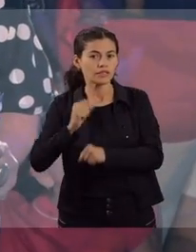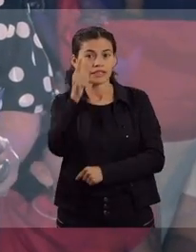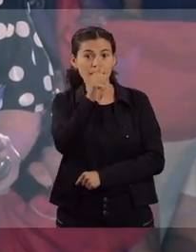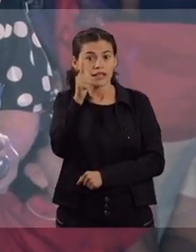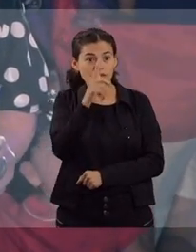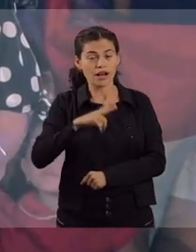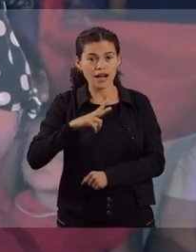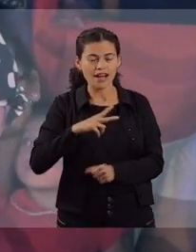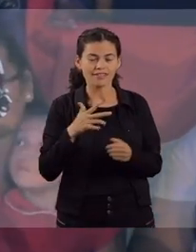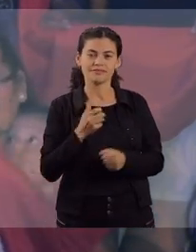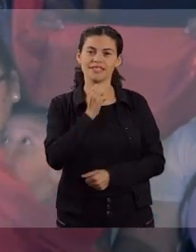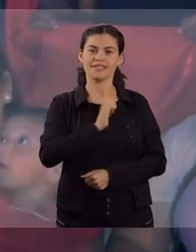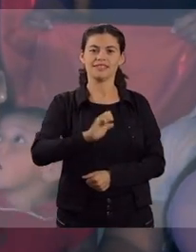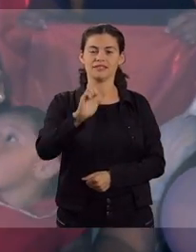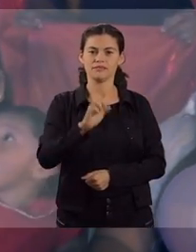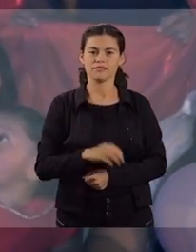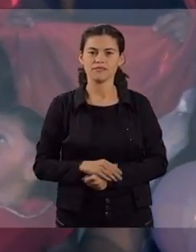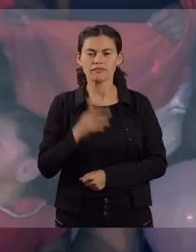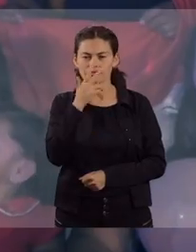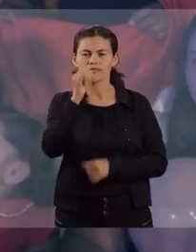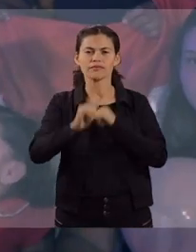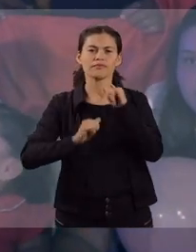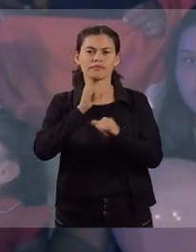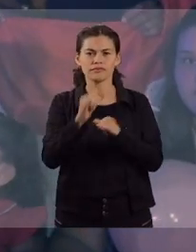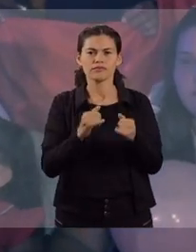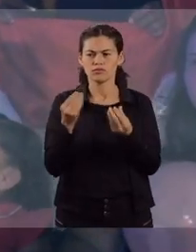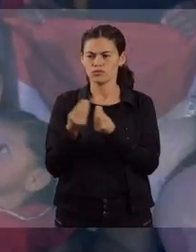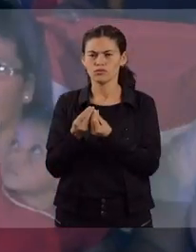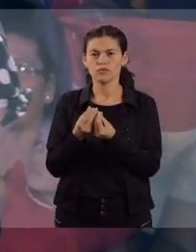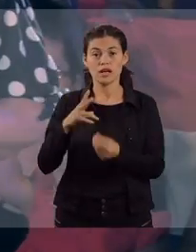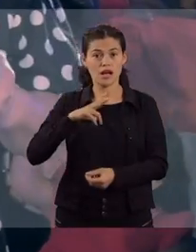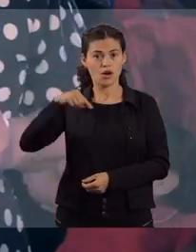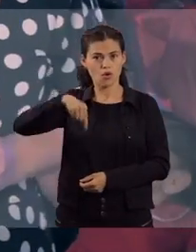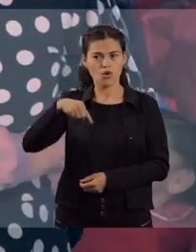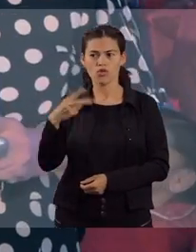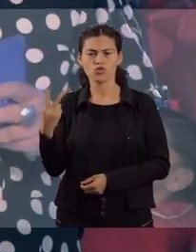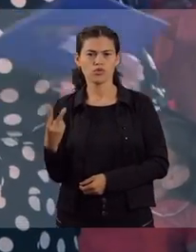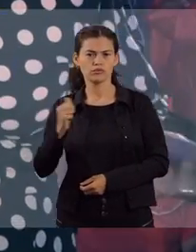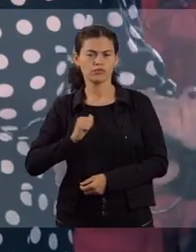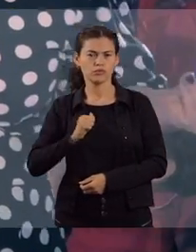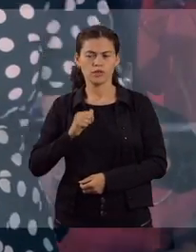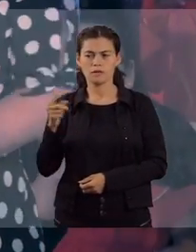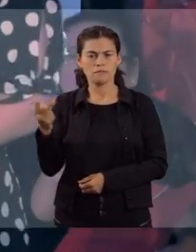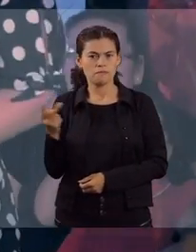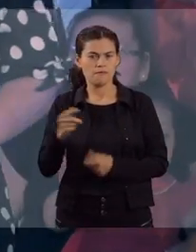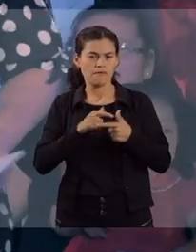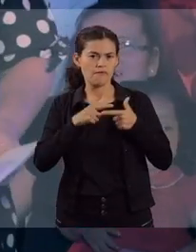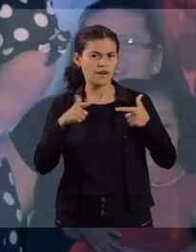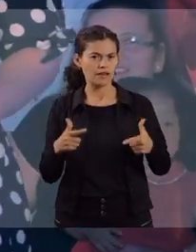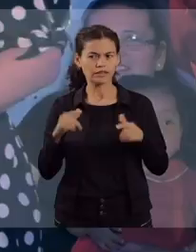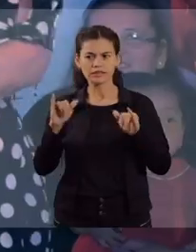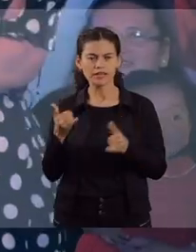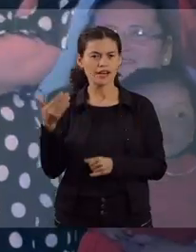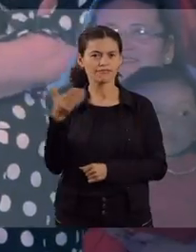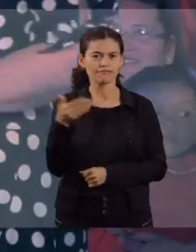sus esperanzas. Por eso yo quiero contarte que están aquí dos luchadoras a las que quiero presentarte. Vos ya las conocés porque son parte de la